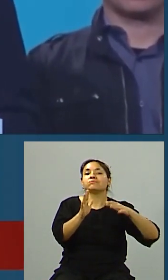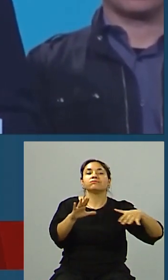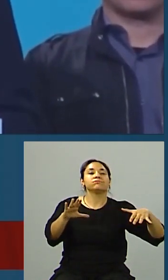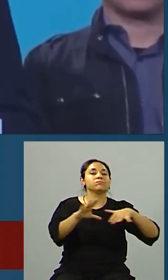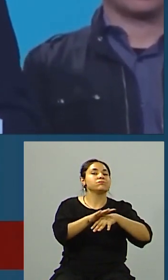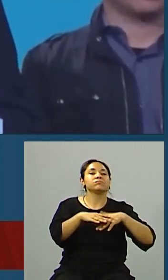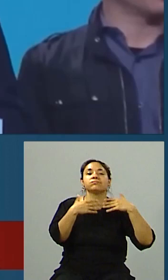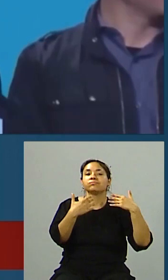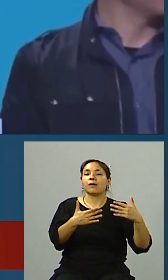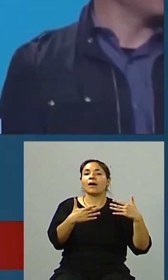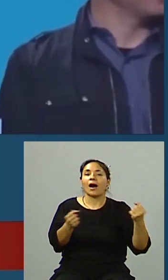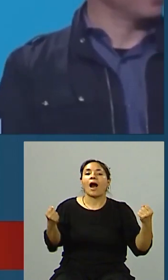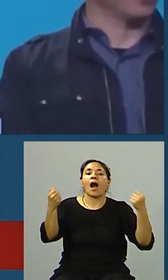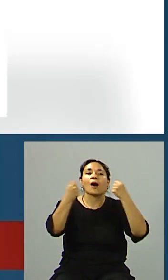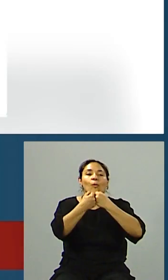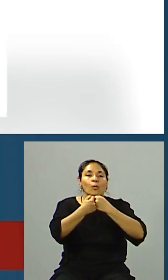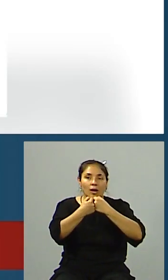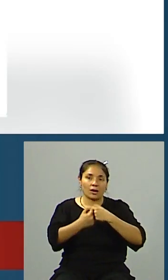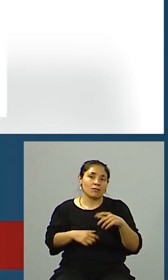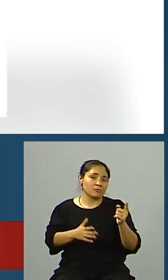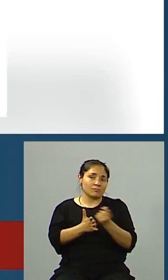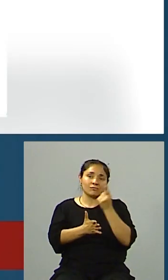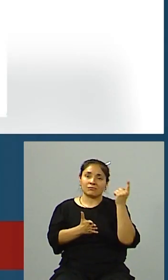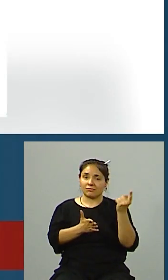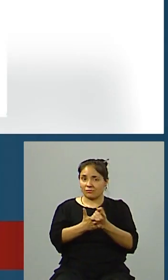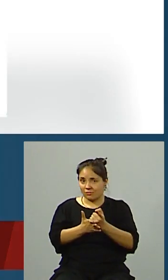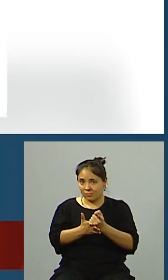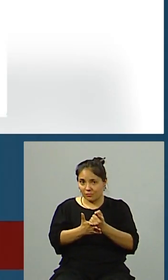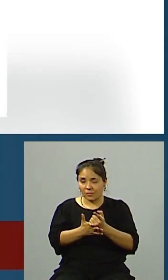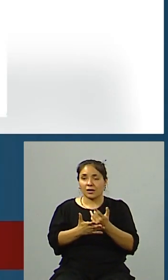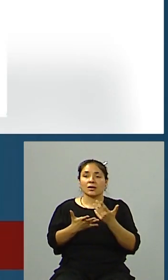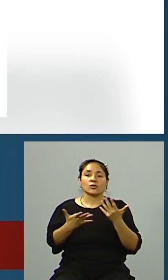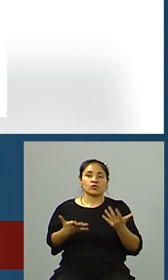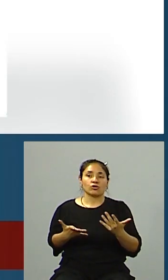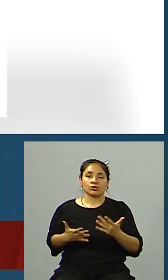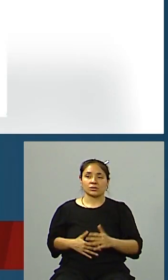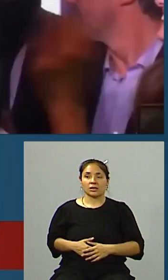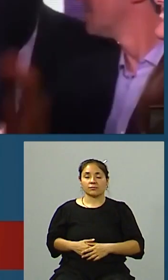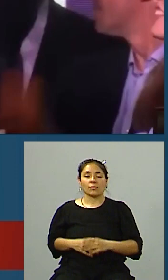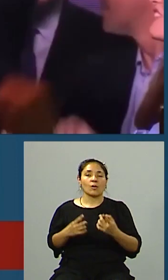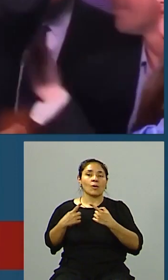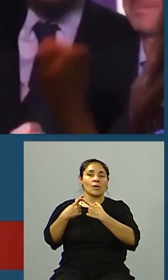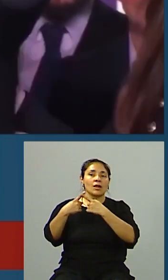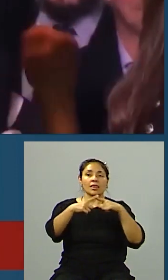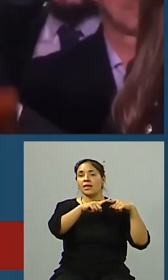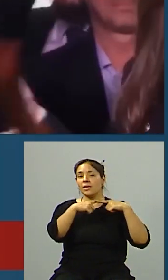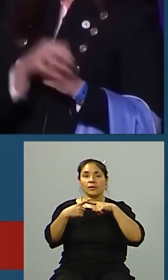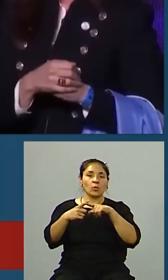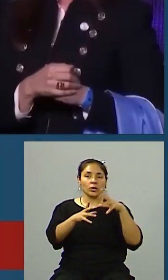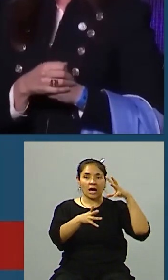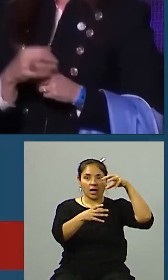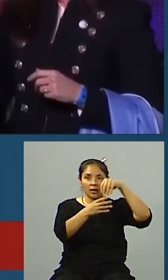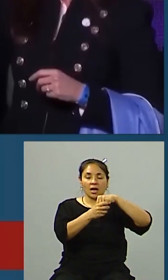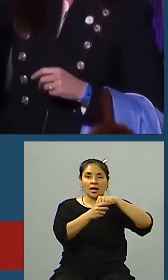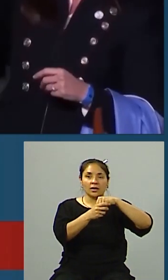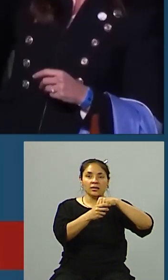consensuar amplios consensos, de reunir amplios consensos. Entonces, fue una disputa interna entre los